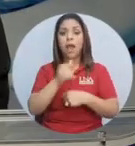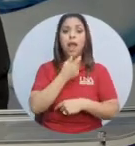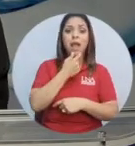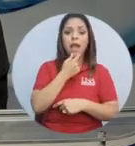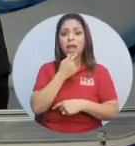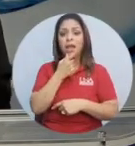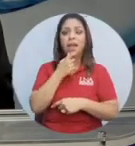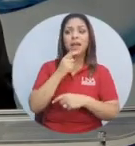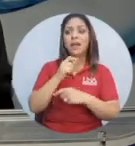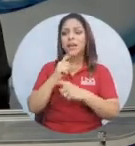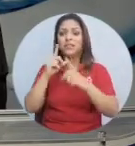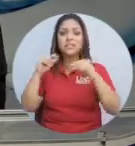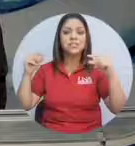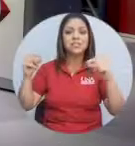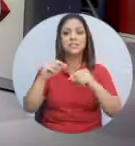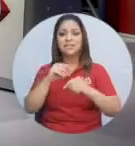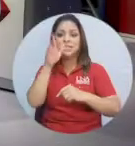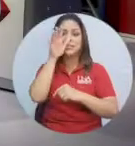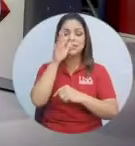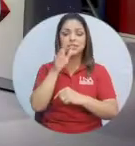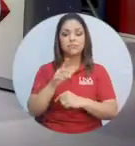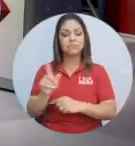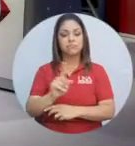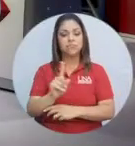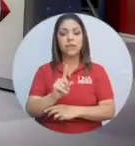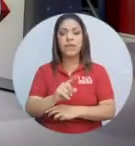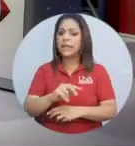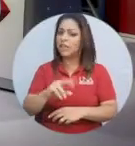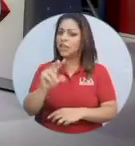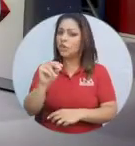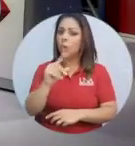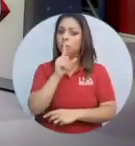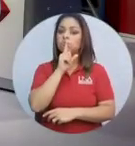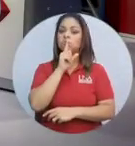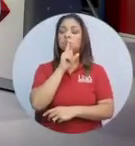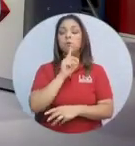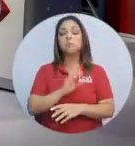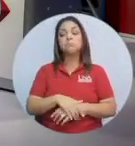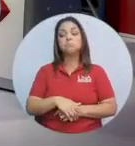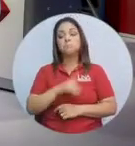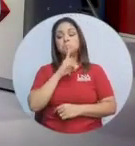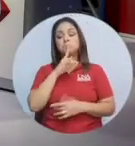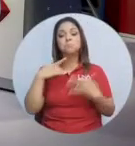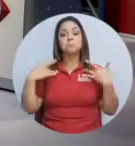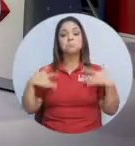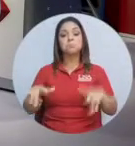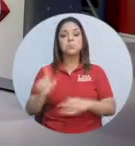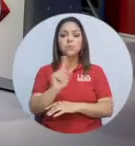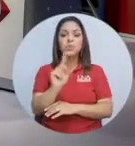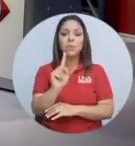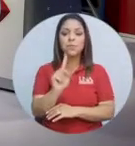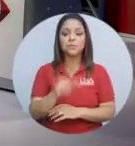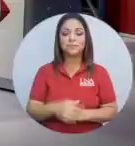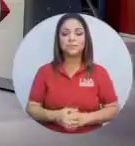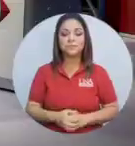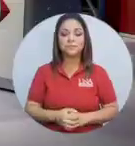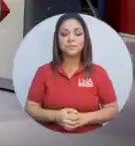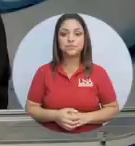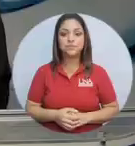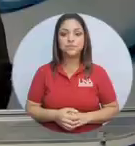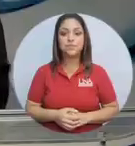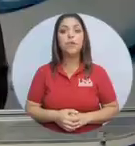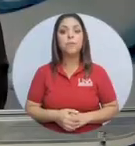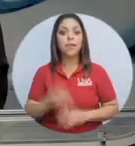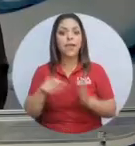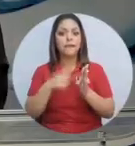ese chiste. Pero tampoco guardar silencio, porque hay mucha gente que se queda callada y claro, no hace nada. Exacto, ¿verdad? Y nos da mucho temor a veces decirle a la